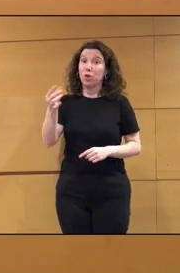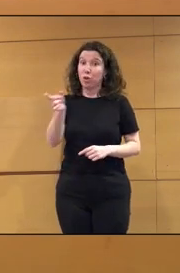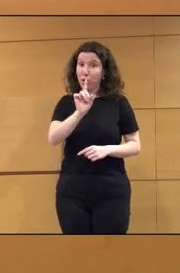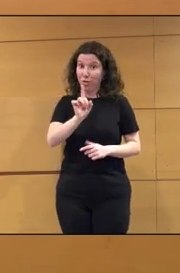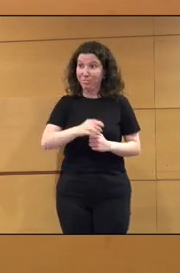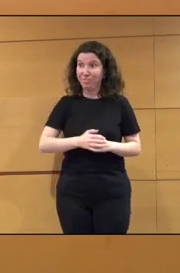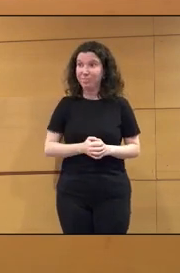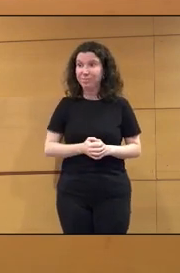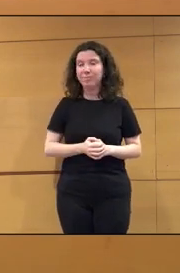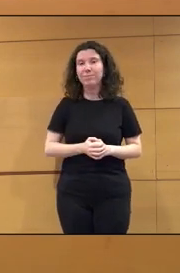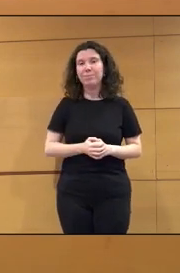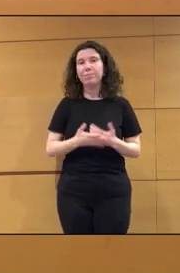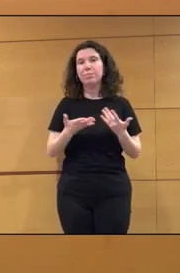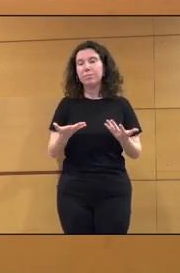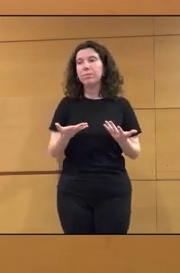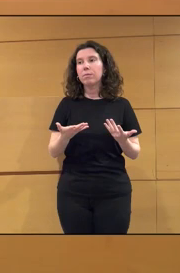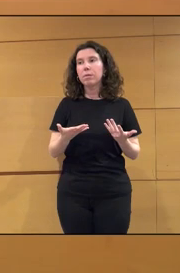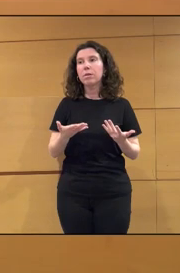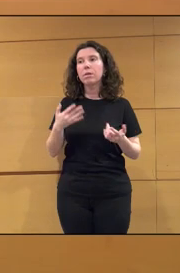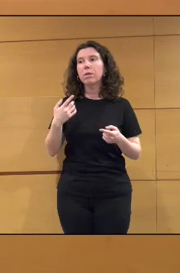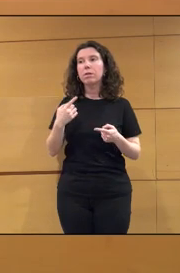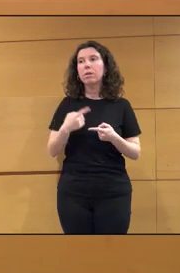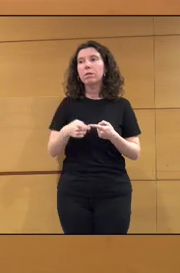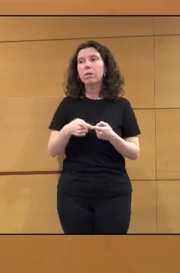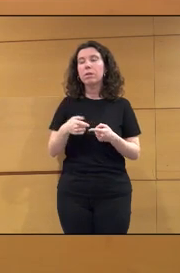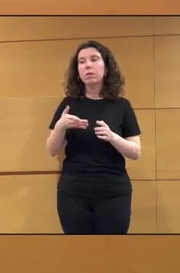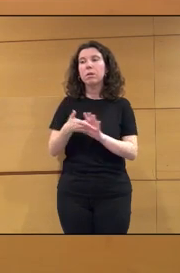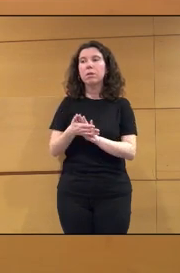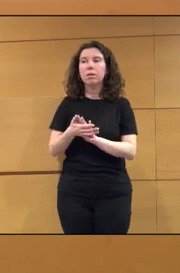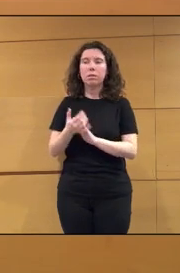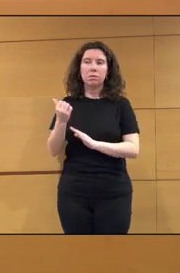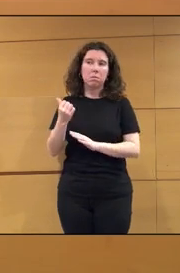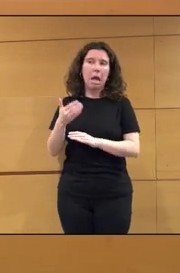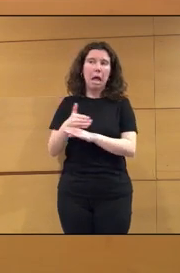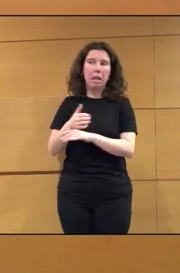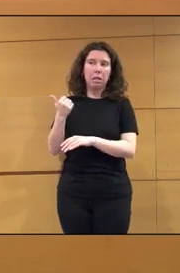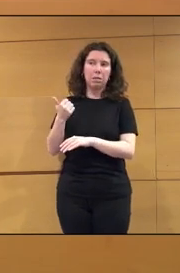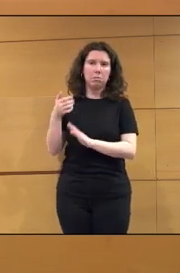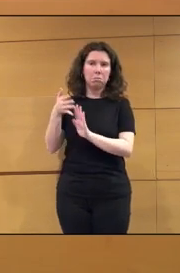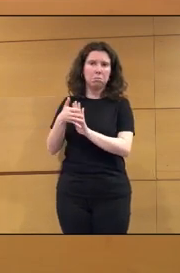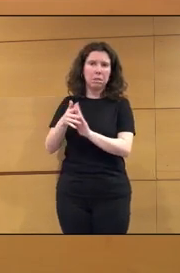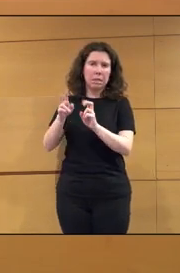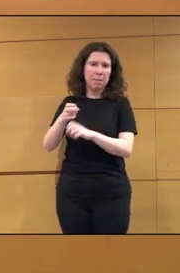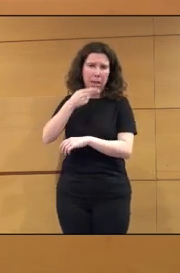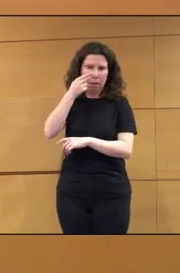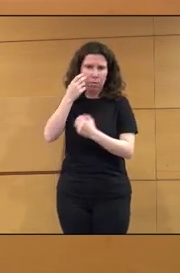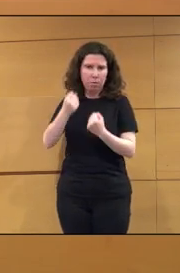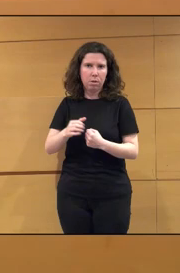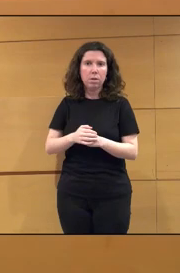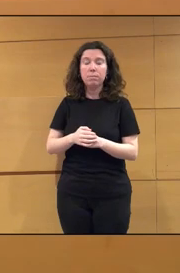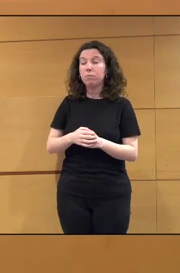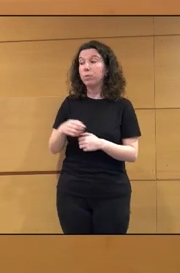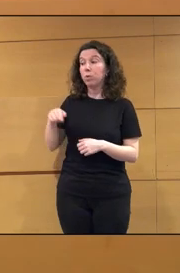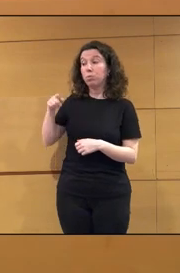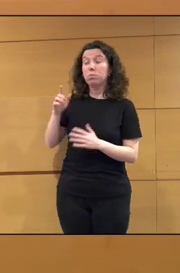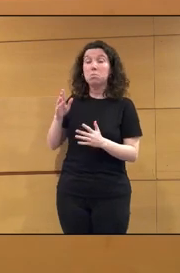hecho, todo este punto, has dicho una cosa que me parece muy interesante, que vosotros tenéis que estar ahí. Es verdad